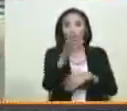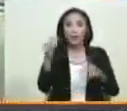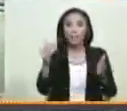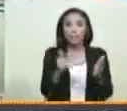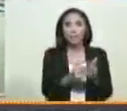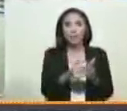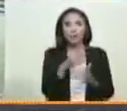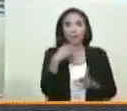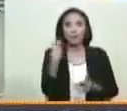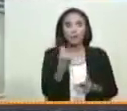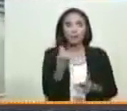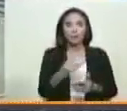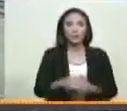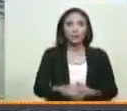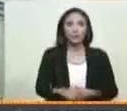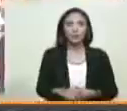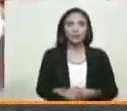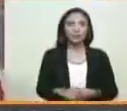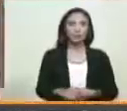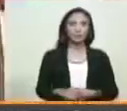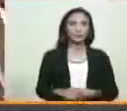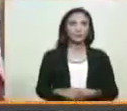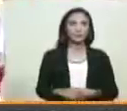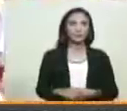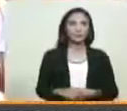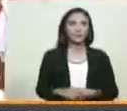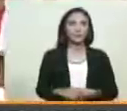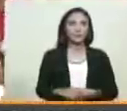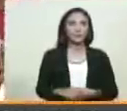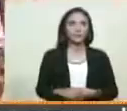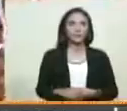jóvenes al plan Chamba Juvenil.